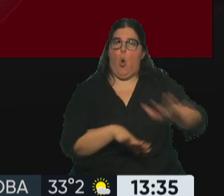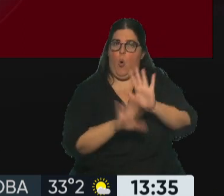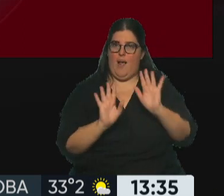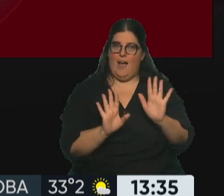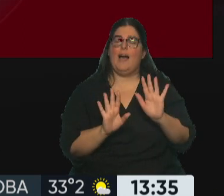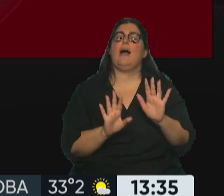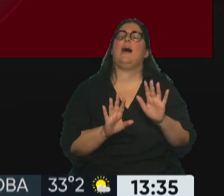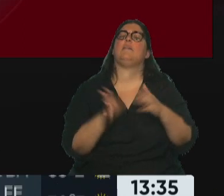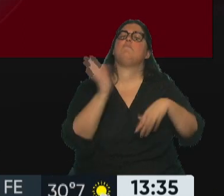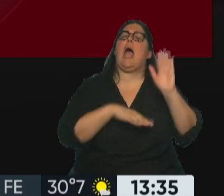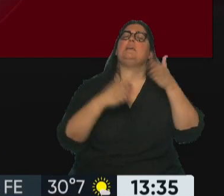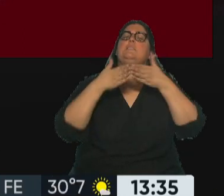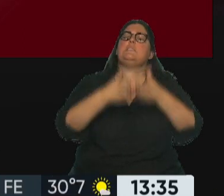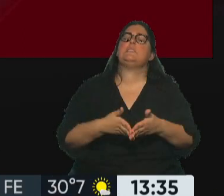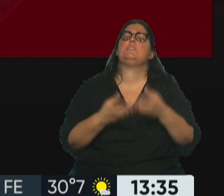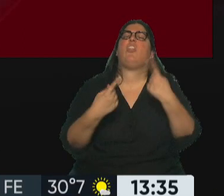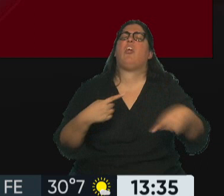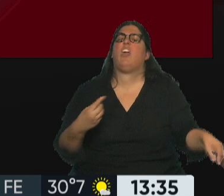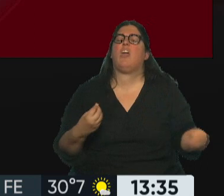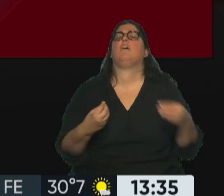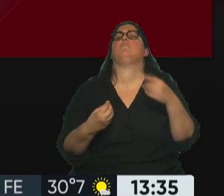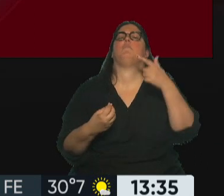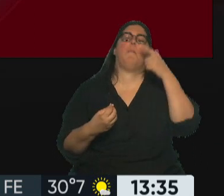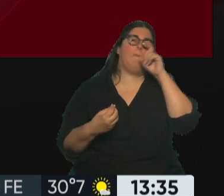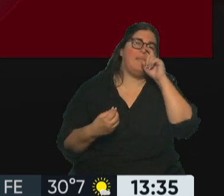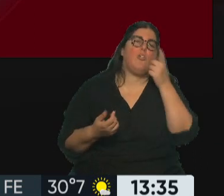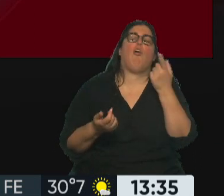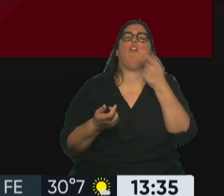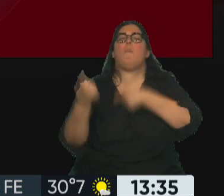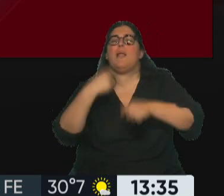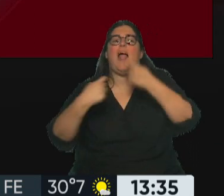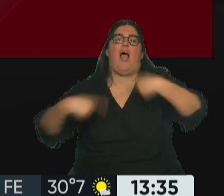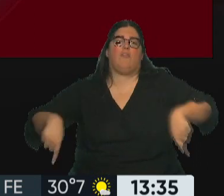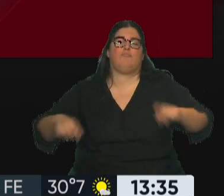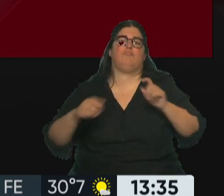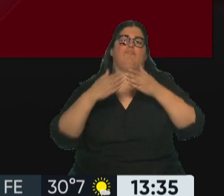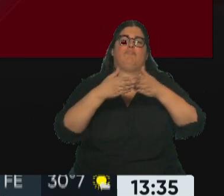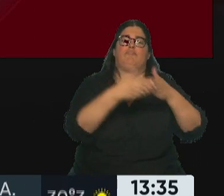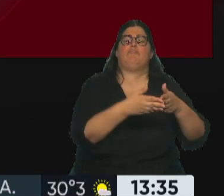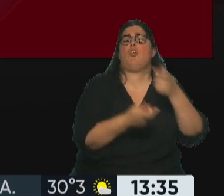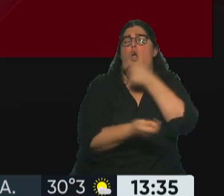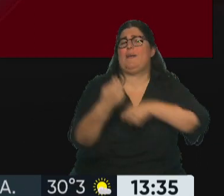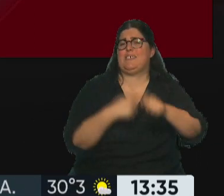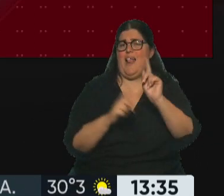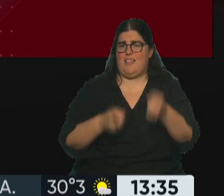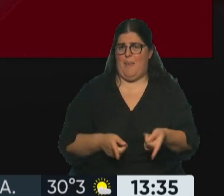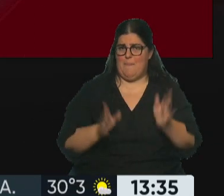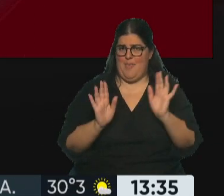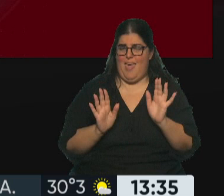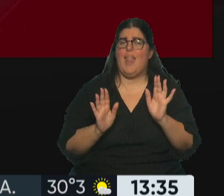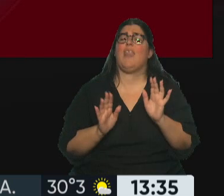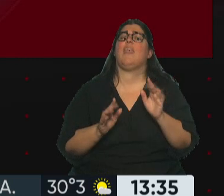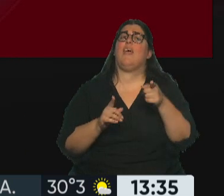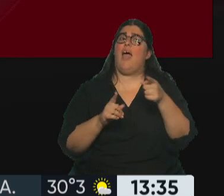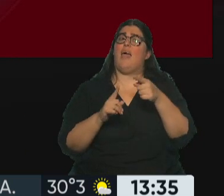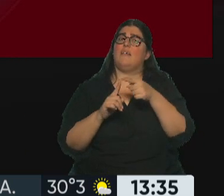todo mercantes de transporte comercial pero también y es algo no menor se trata de una ruta por la cual transitan